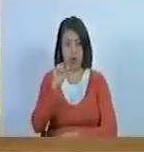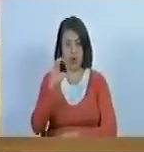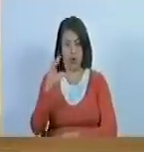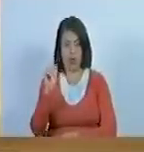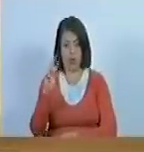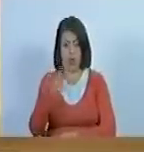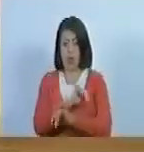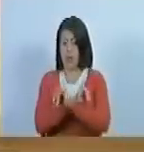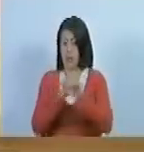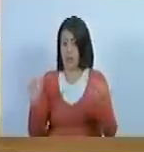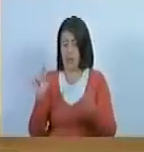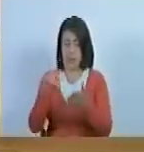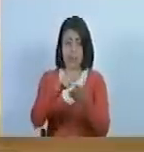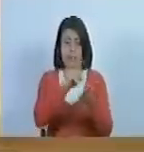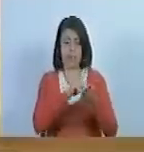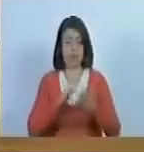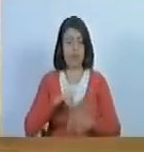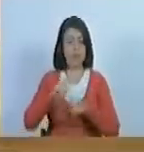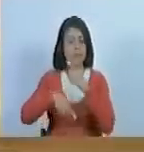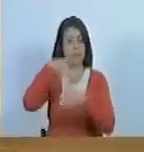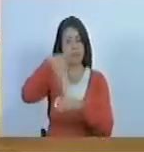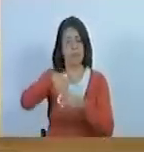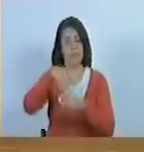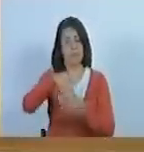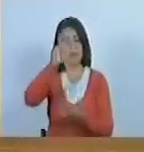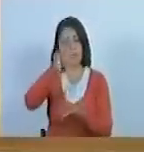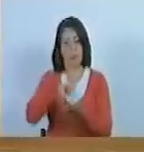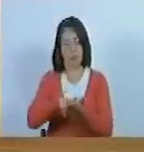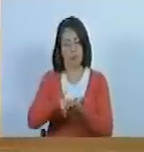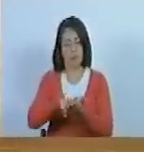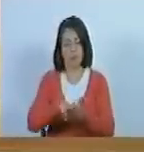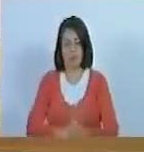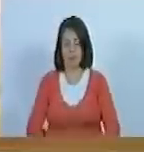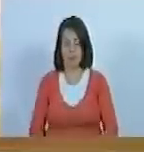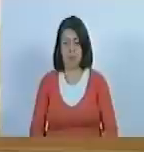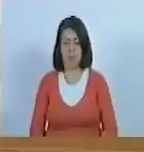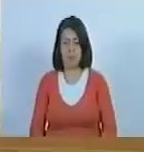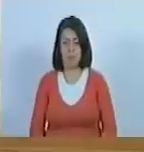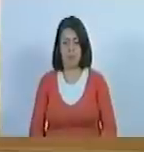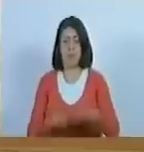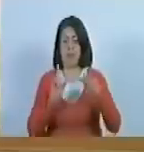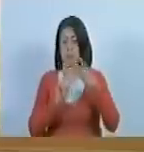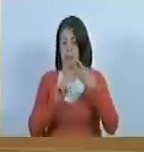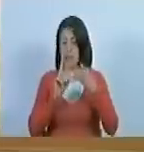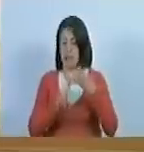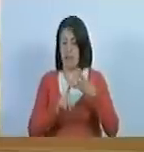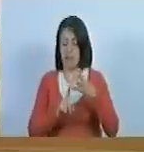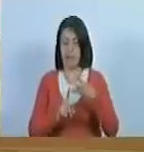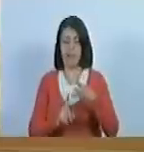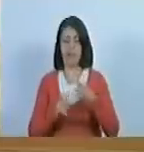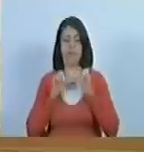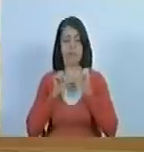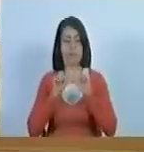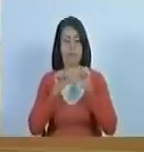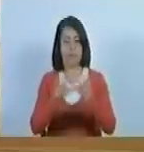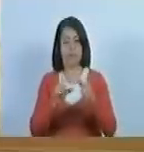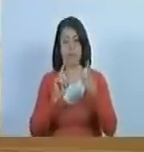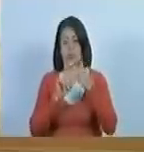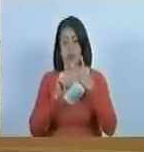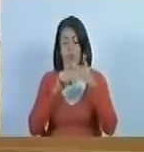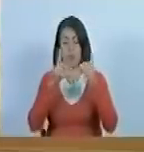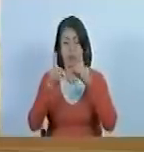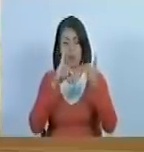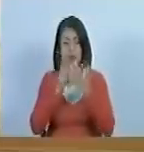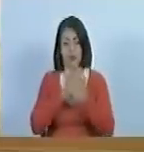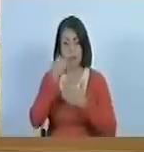Rondero. Finalizadas las intervenciones y sometido a votación, resultó aprobado. Tercer punto. Continuación de la segunda